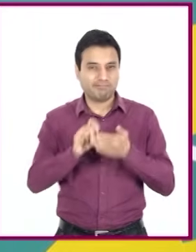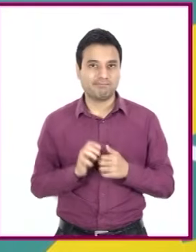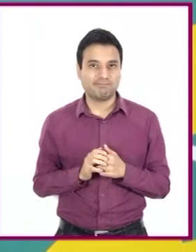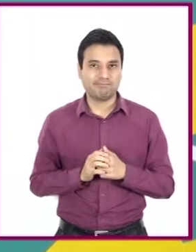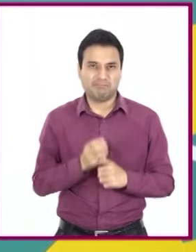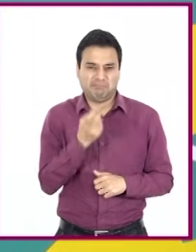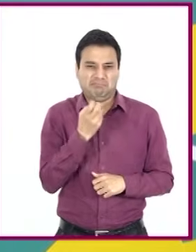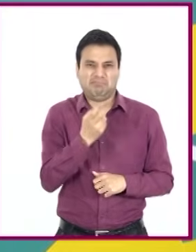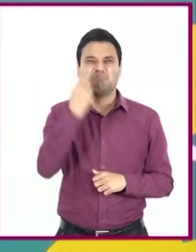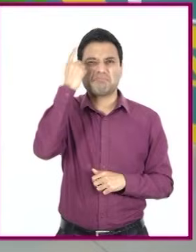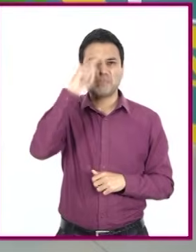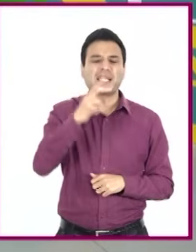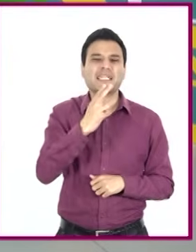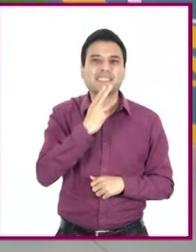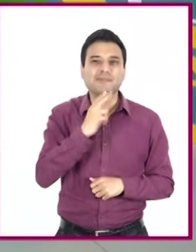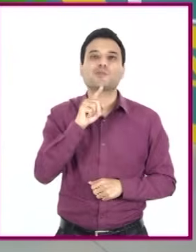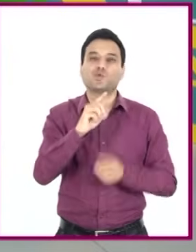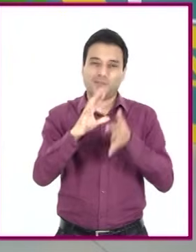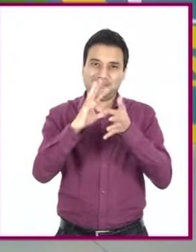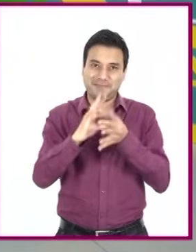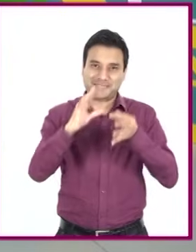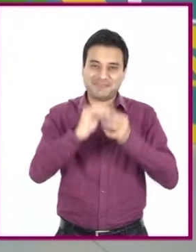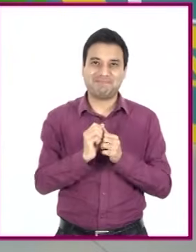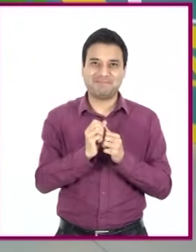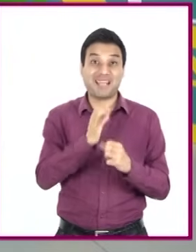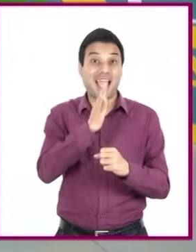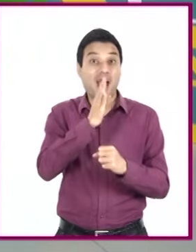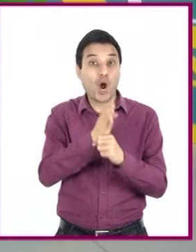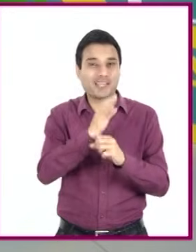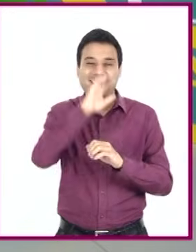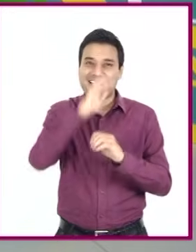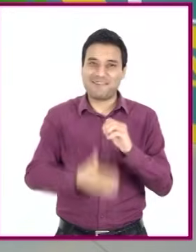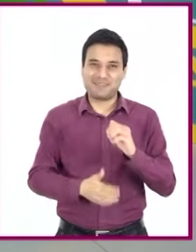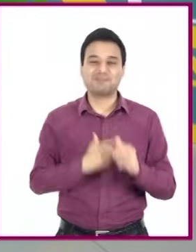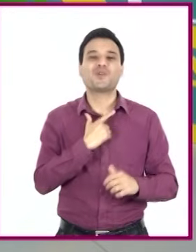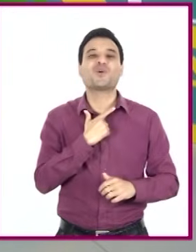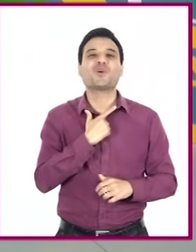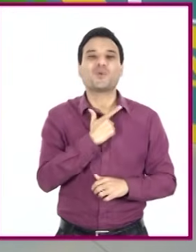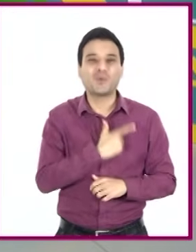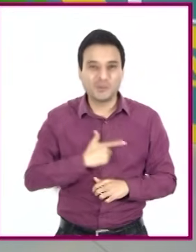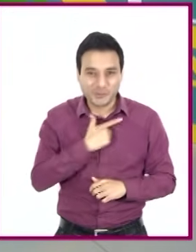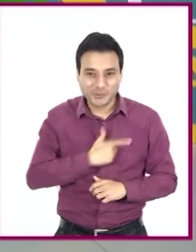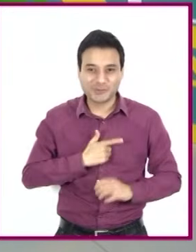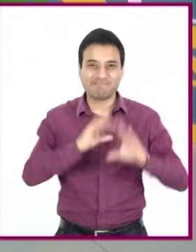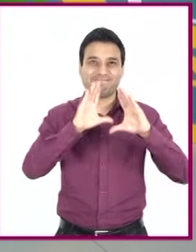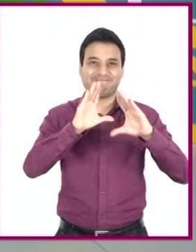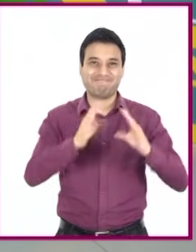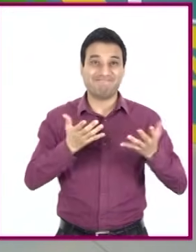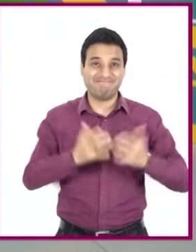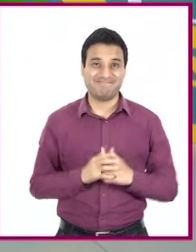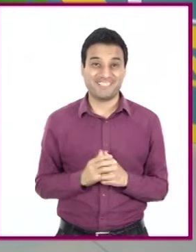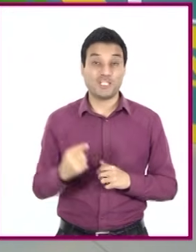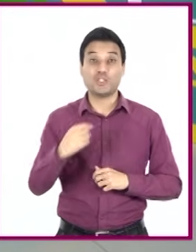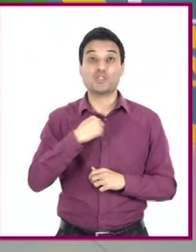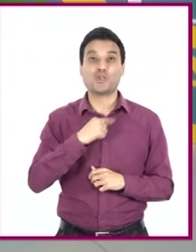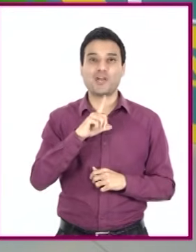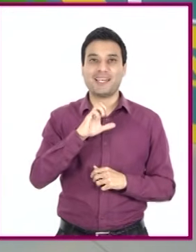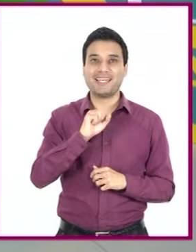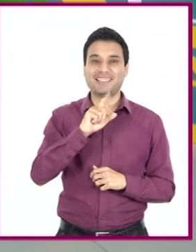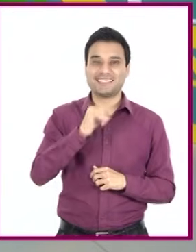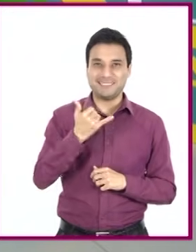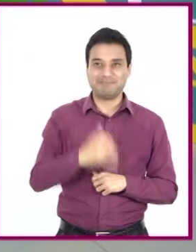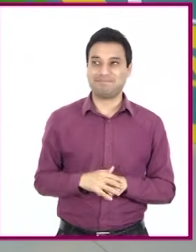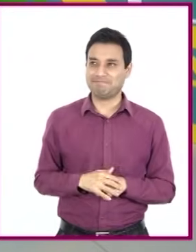de esta forma de trabajo. Es momento de despedirnos. Fue un gusto estar en esta sesión con ustedes. Soy Leslie y estuve